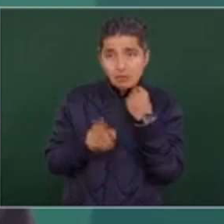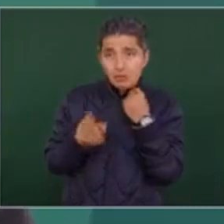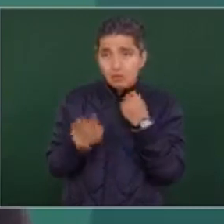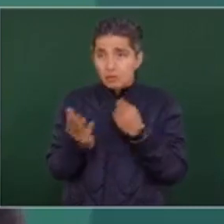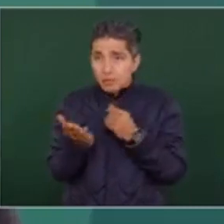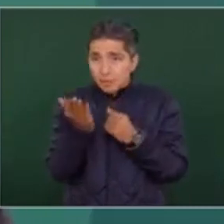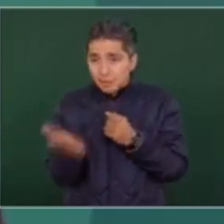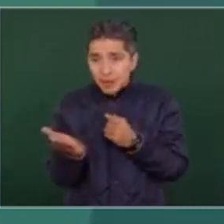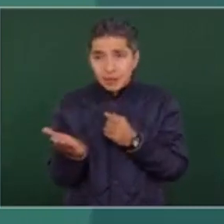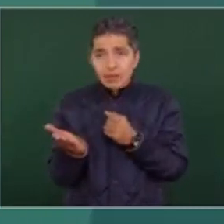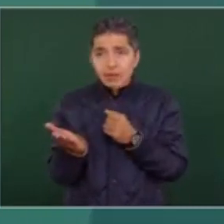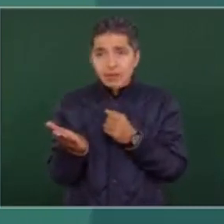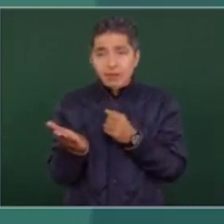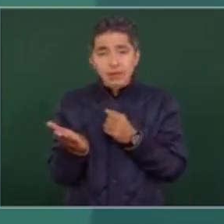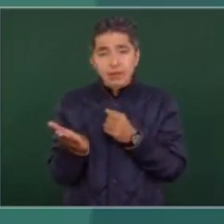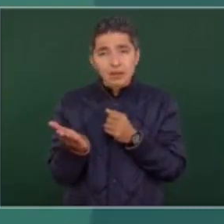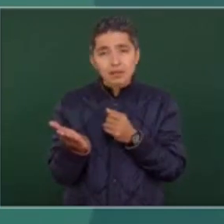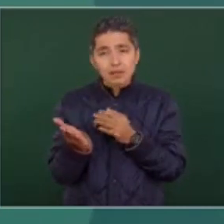no